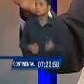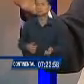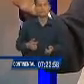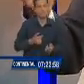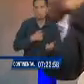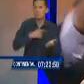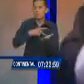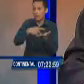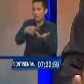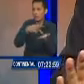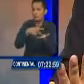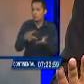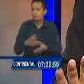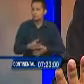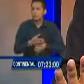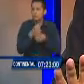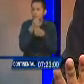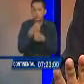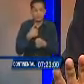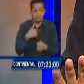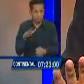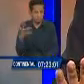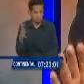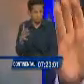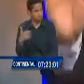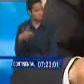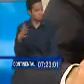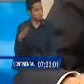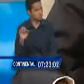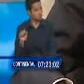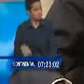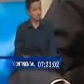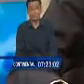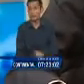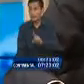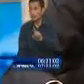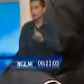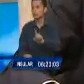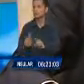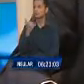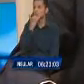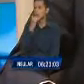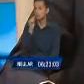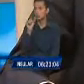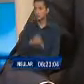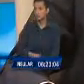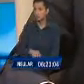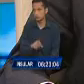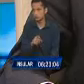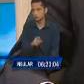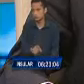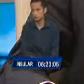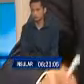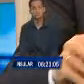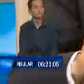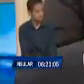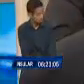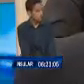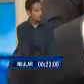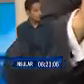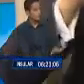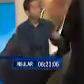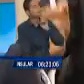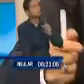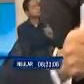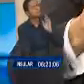seguro sin aportación. No, eso es imposible. Ahora, pero también hay otro elemento que hay que pensar, Paco, porque no solamente es de decir